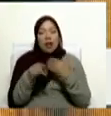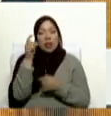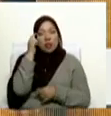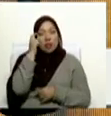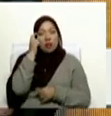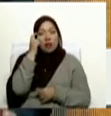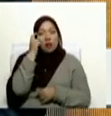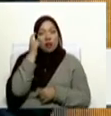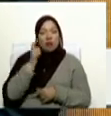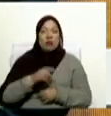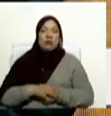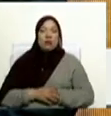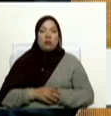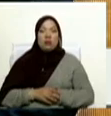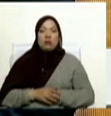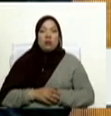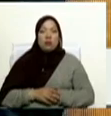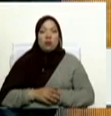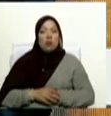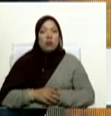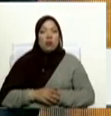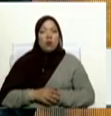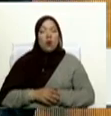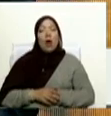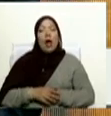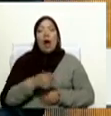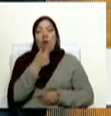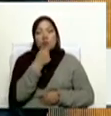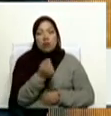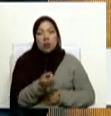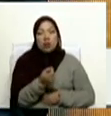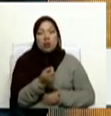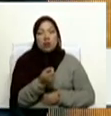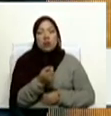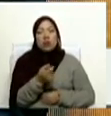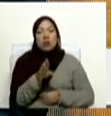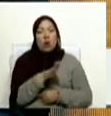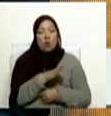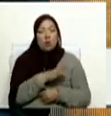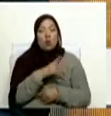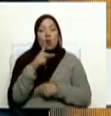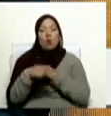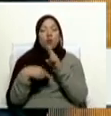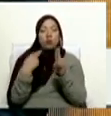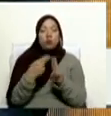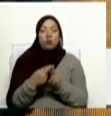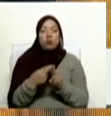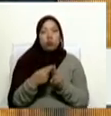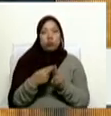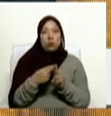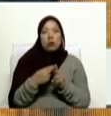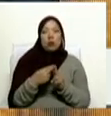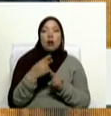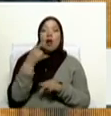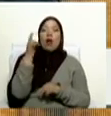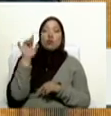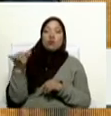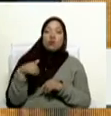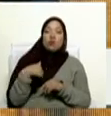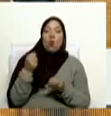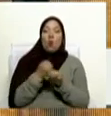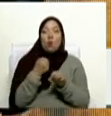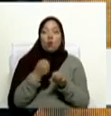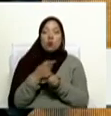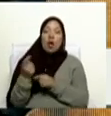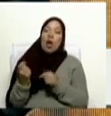finalizo leyéndola esta pequeña síntesis la toma de Puerto cabello uno la toma de Puerto cabello neutralizó cualquier